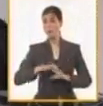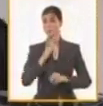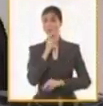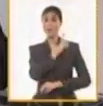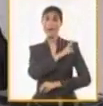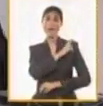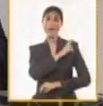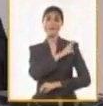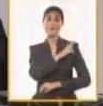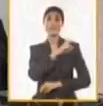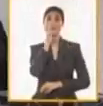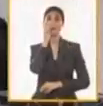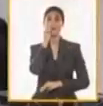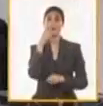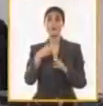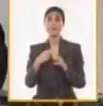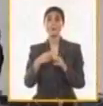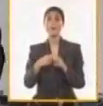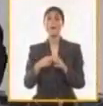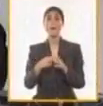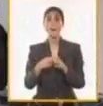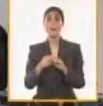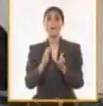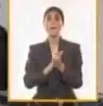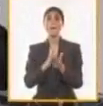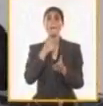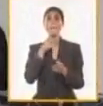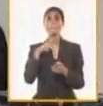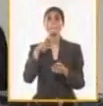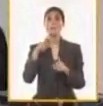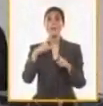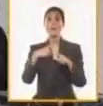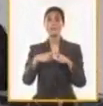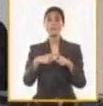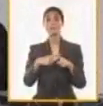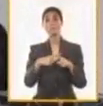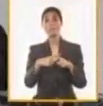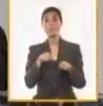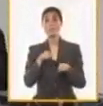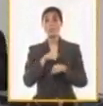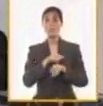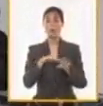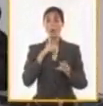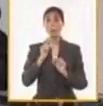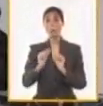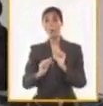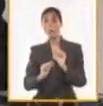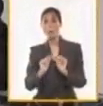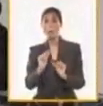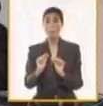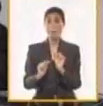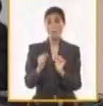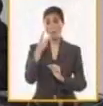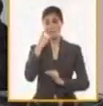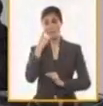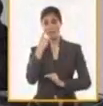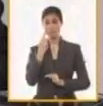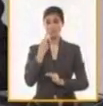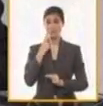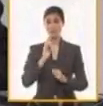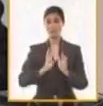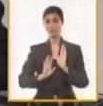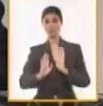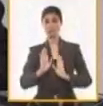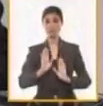está tomando un protagonismo, quizás no directamente, pero sí solapado. Y quizás tampoco ni solapado, porque esto